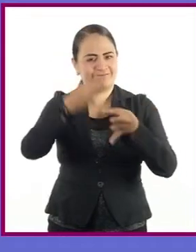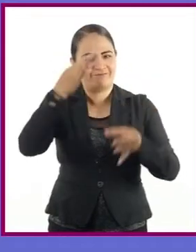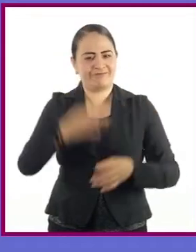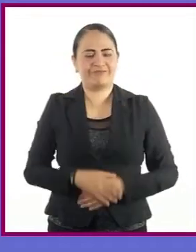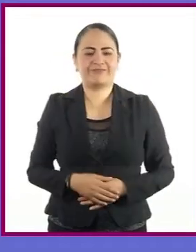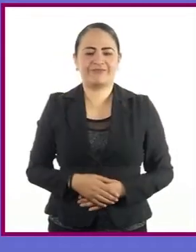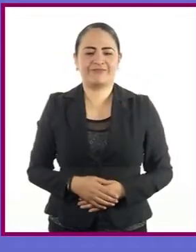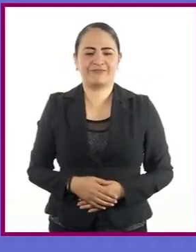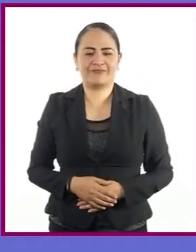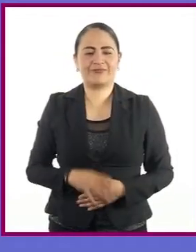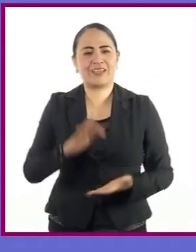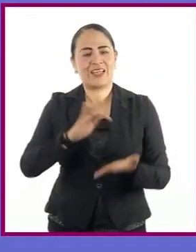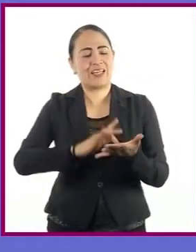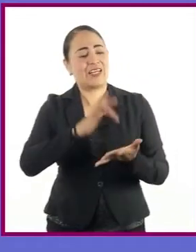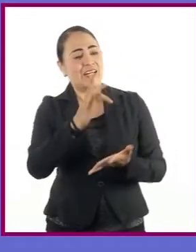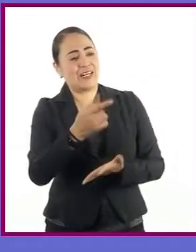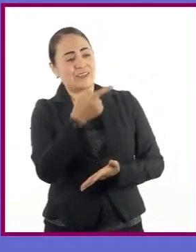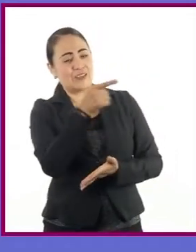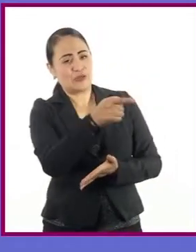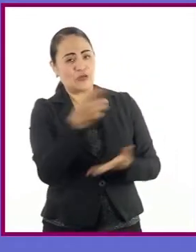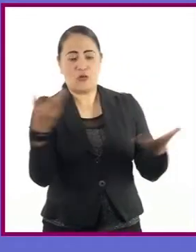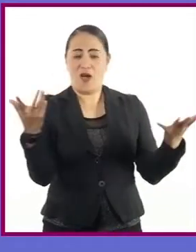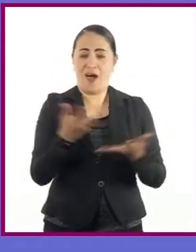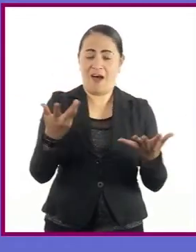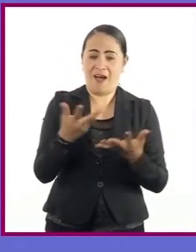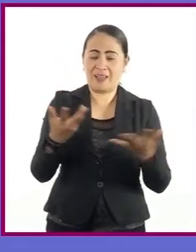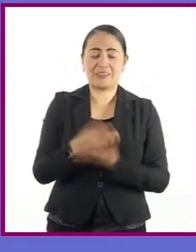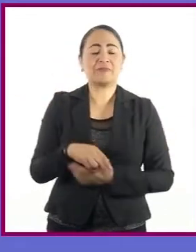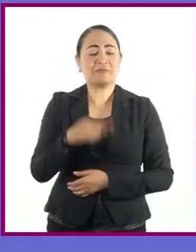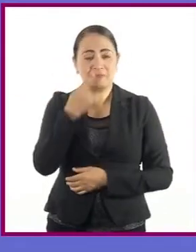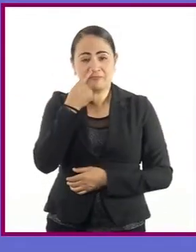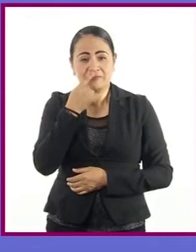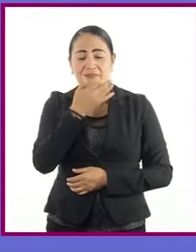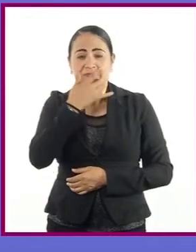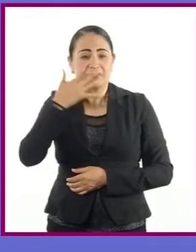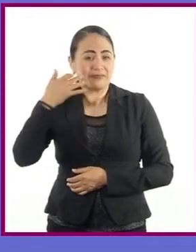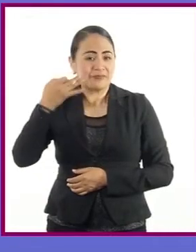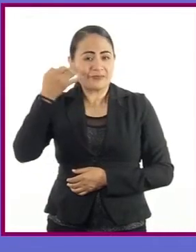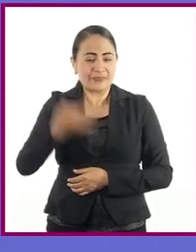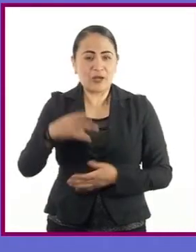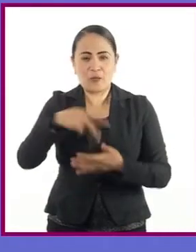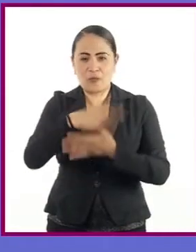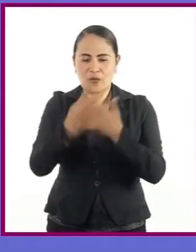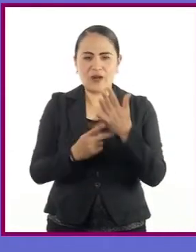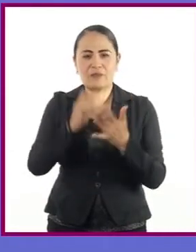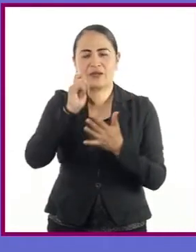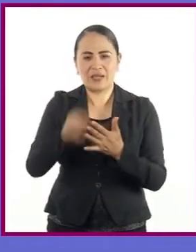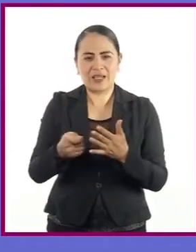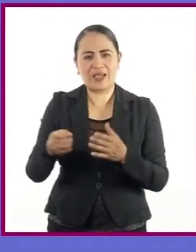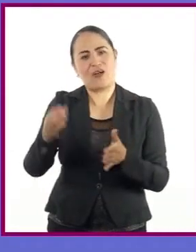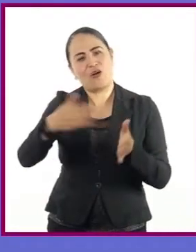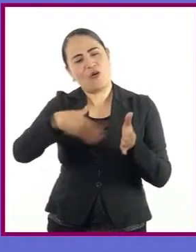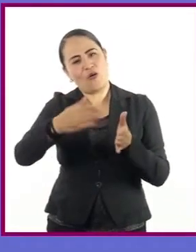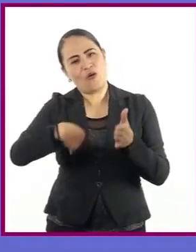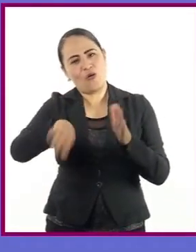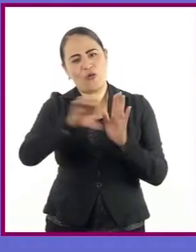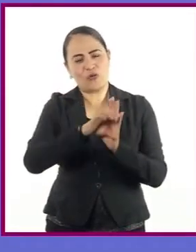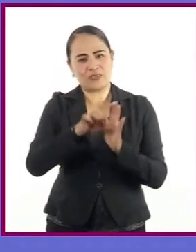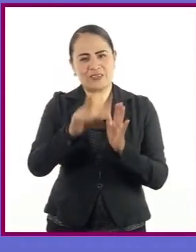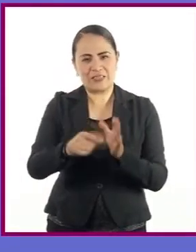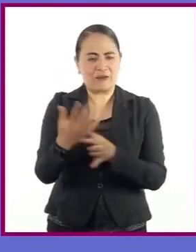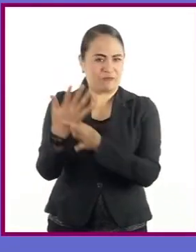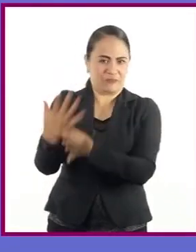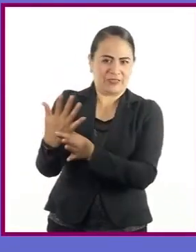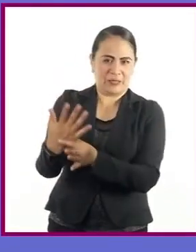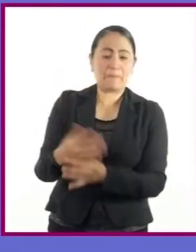Papas, muchas gracias por tu receta, huele riquísimo. Este fue su programa Cocina de Autor. En su segmento Esta